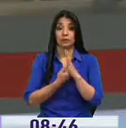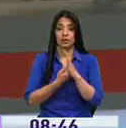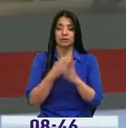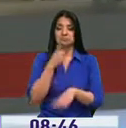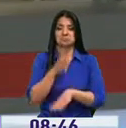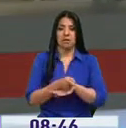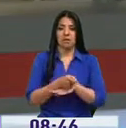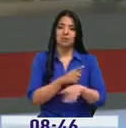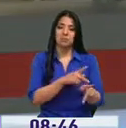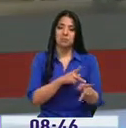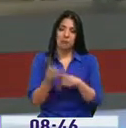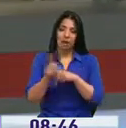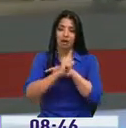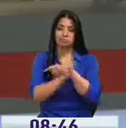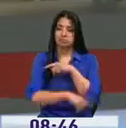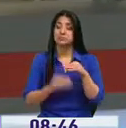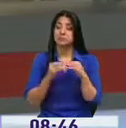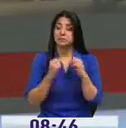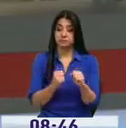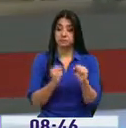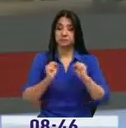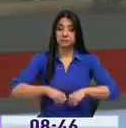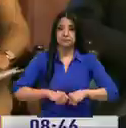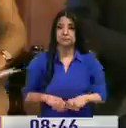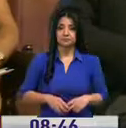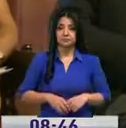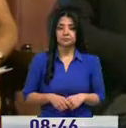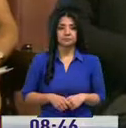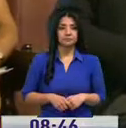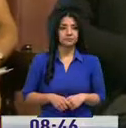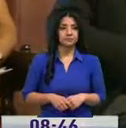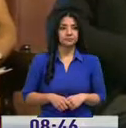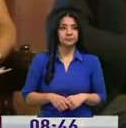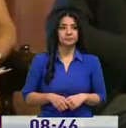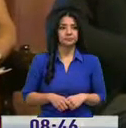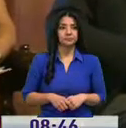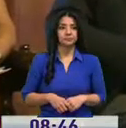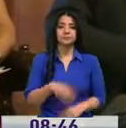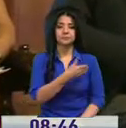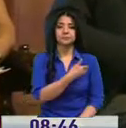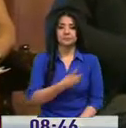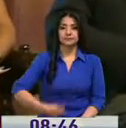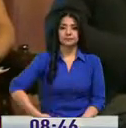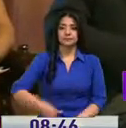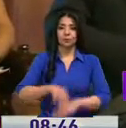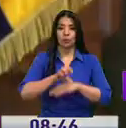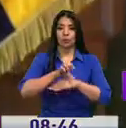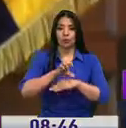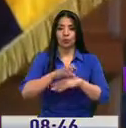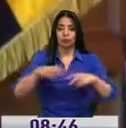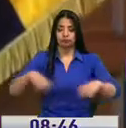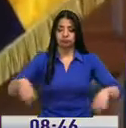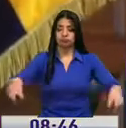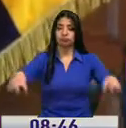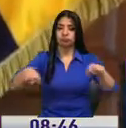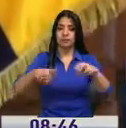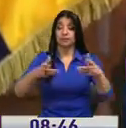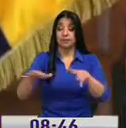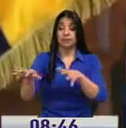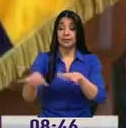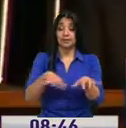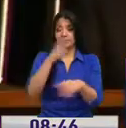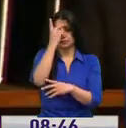de medidas cautelares más severas. Veamos. Desde la Presidencia de la República salieron las primeras acciones por la fuga de